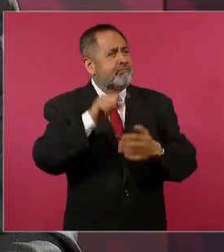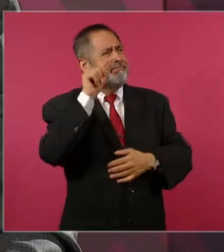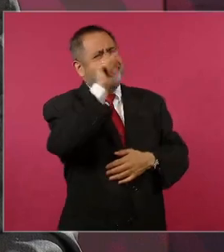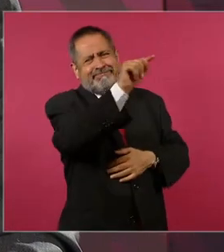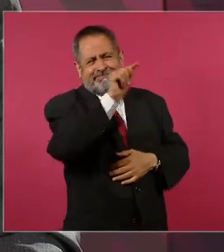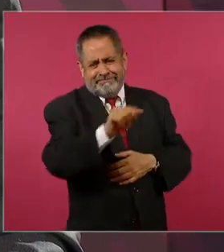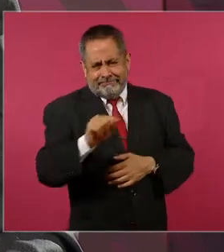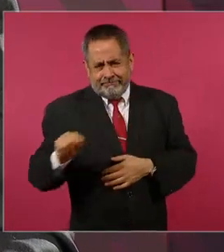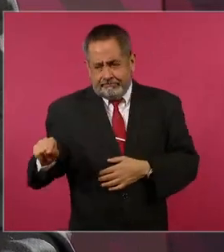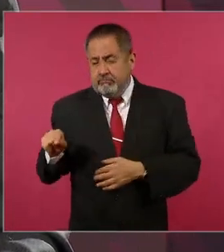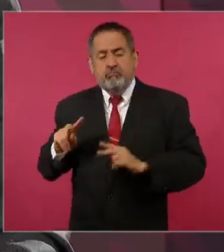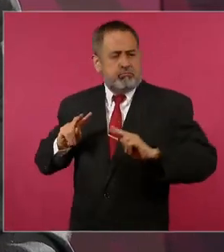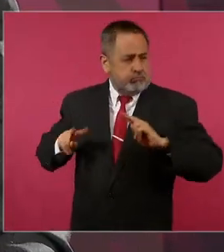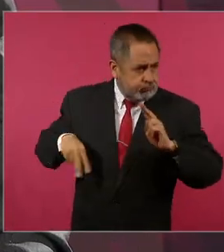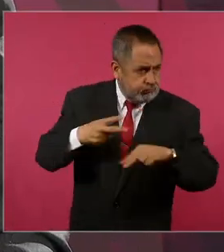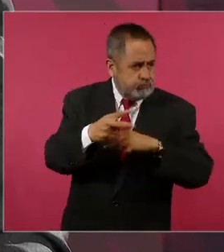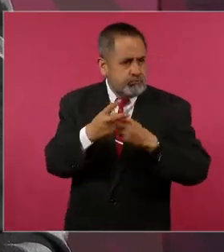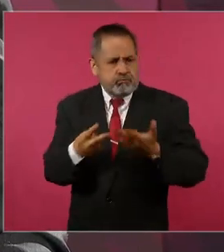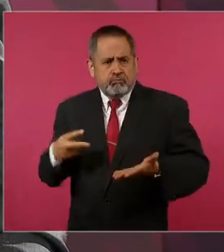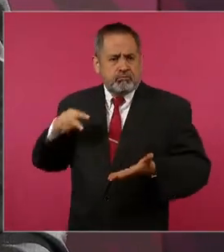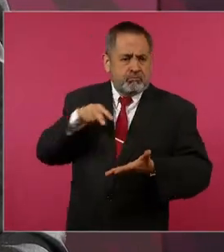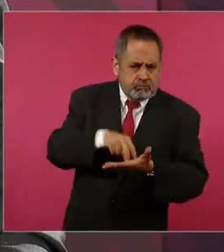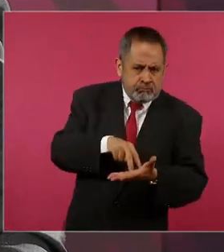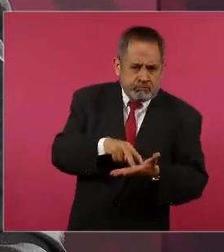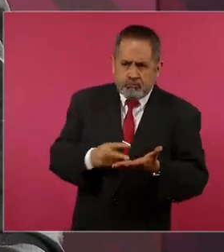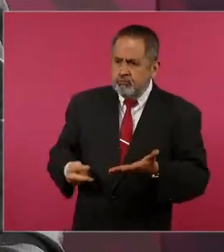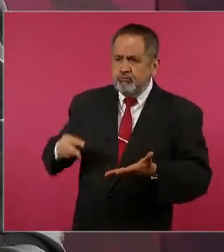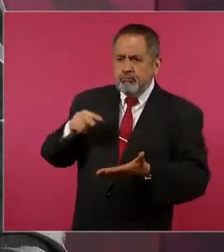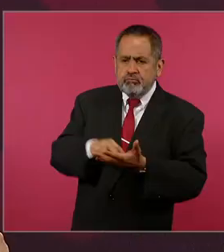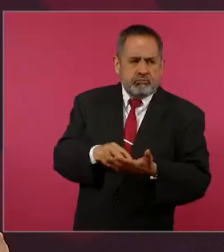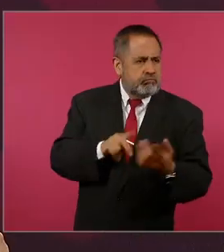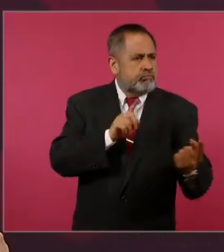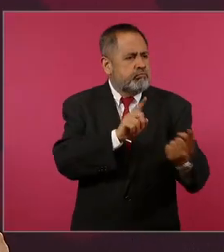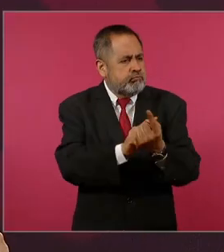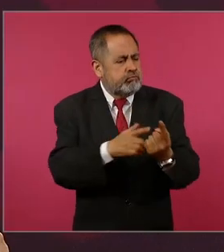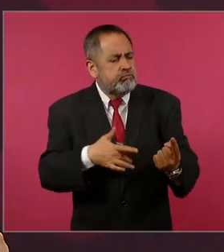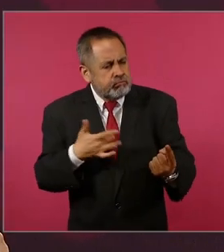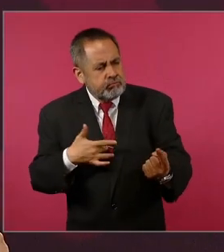y estuvo recogiendo los sentimientos de la gente